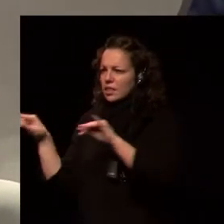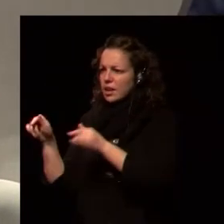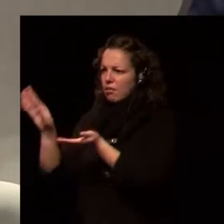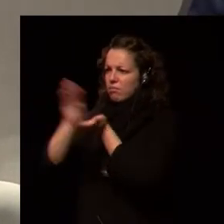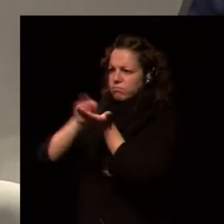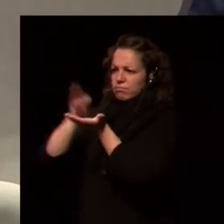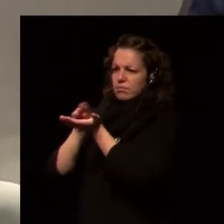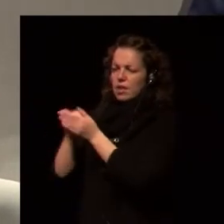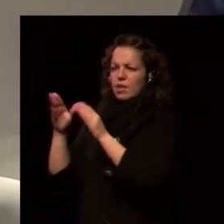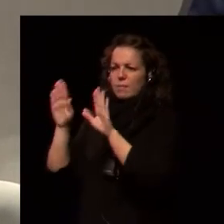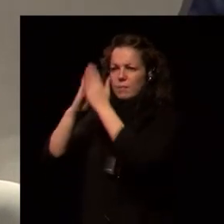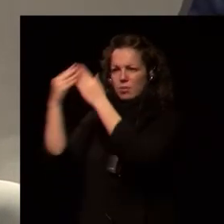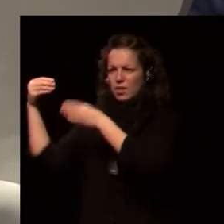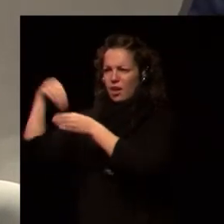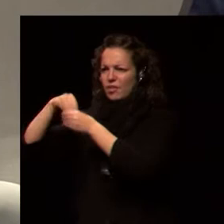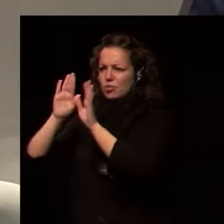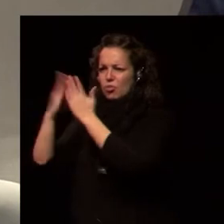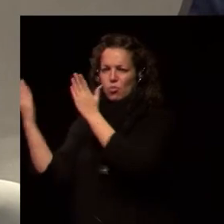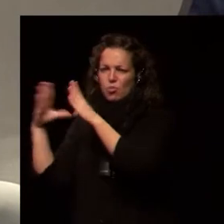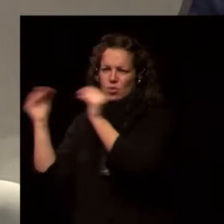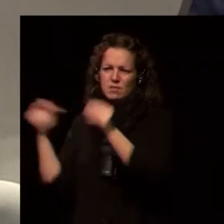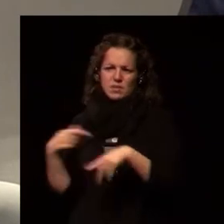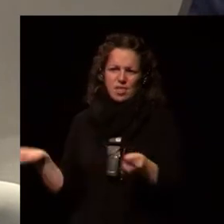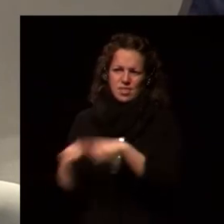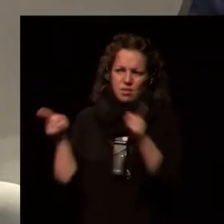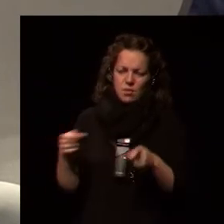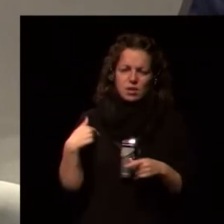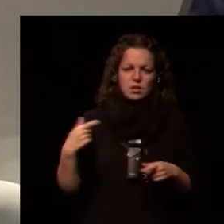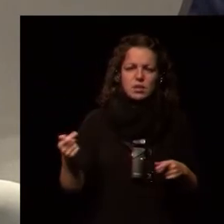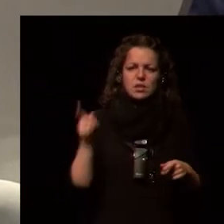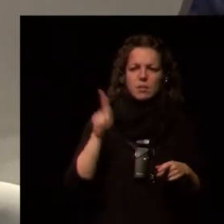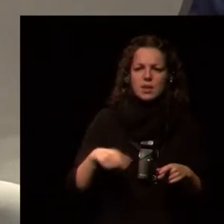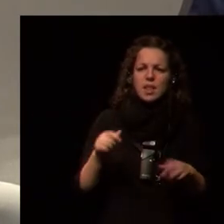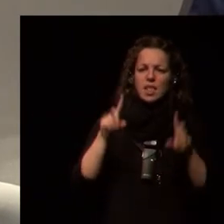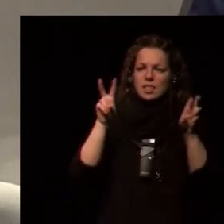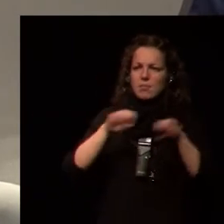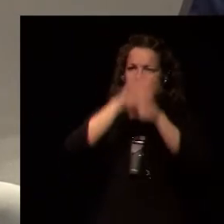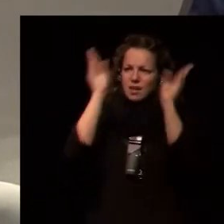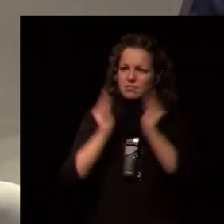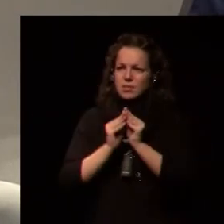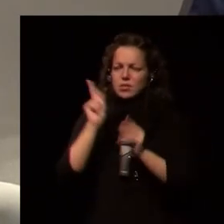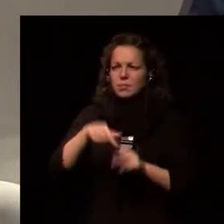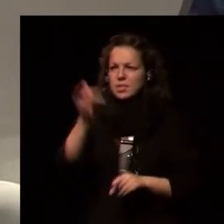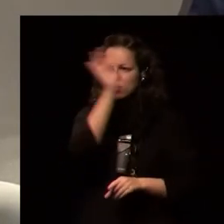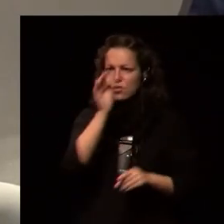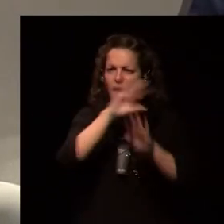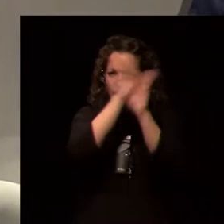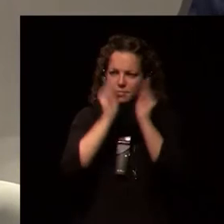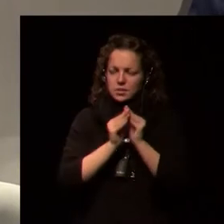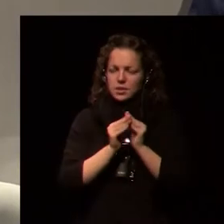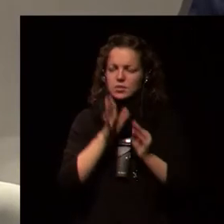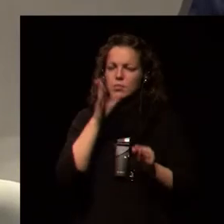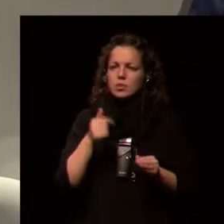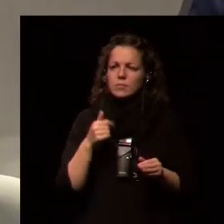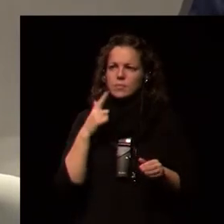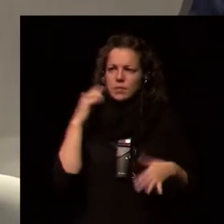bibliotecas universitarias y sin el sesgo del abstracto y de la teoría abstracta, en la presencia